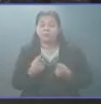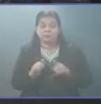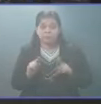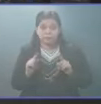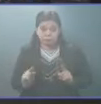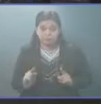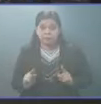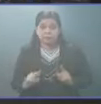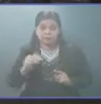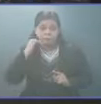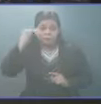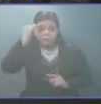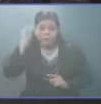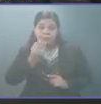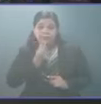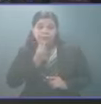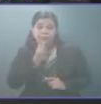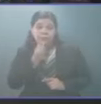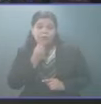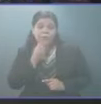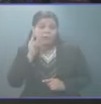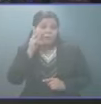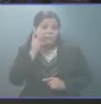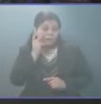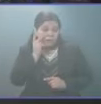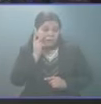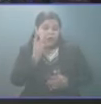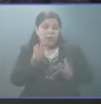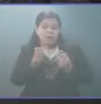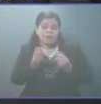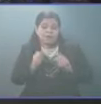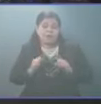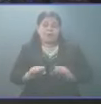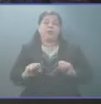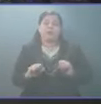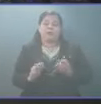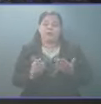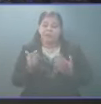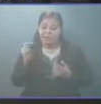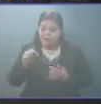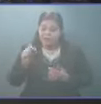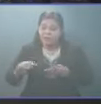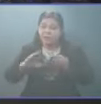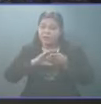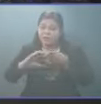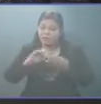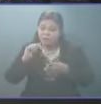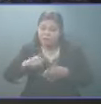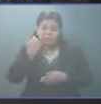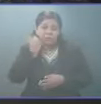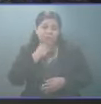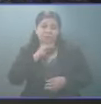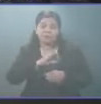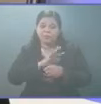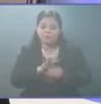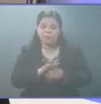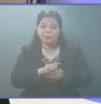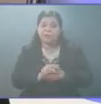embargo, en el mayor se involucra con el miedo a la muerte. Y en este contexto de la pandemia es